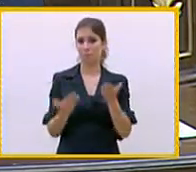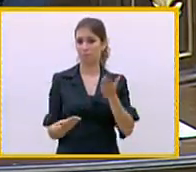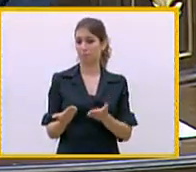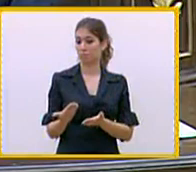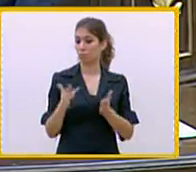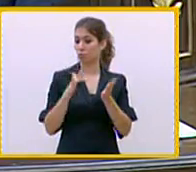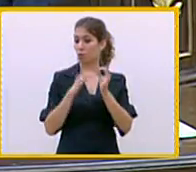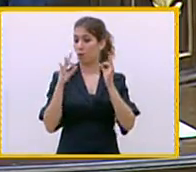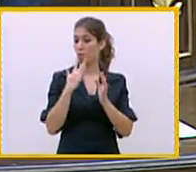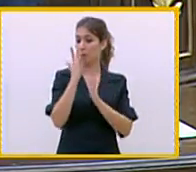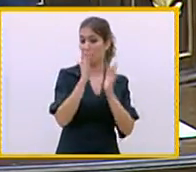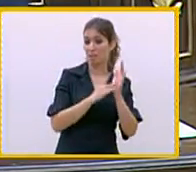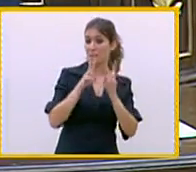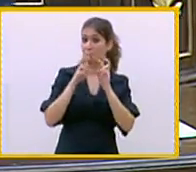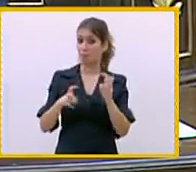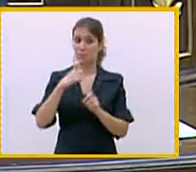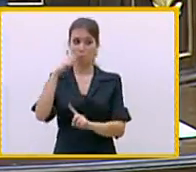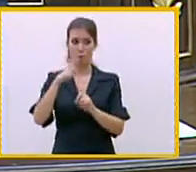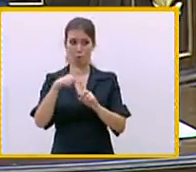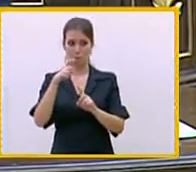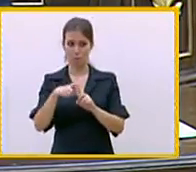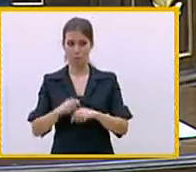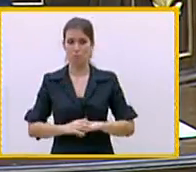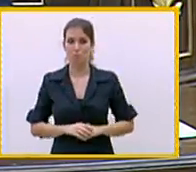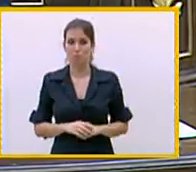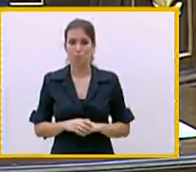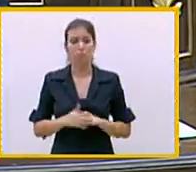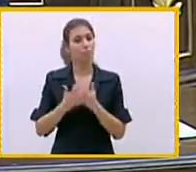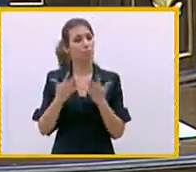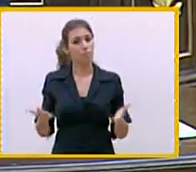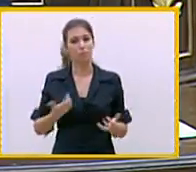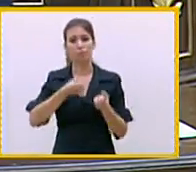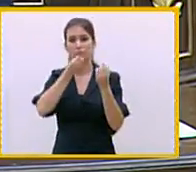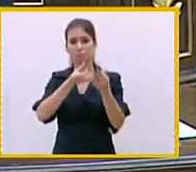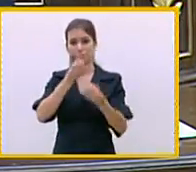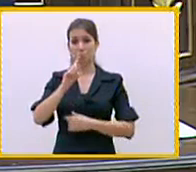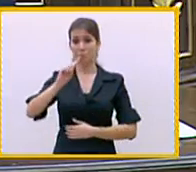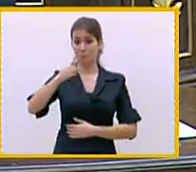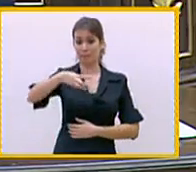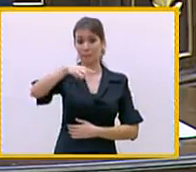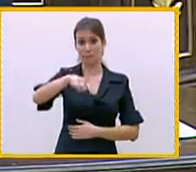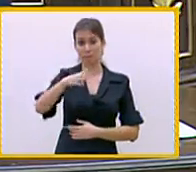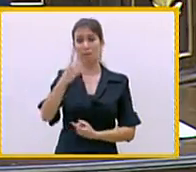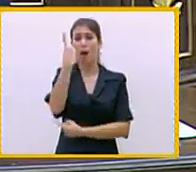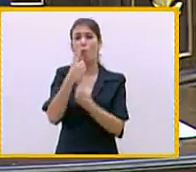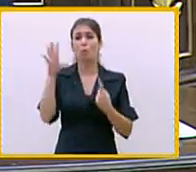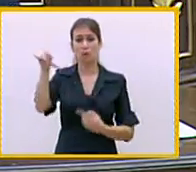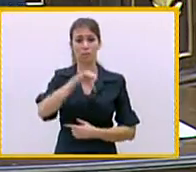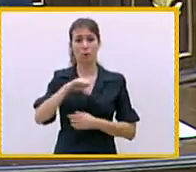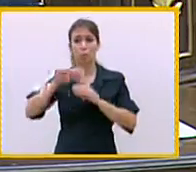abril. Sin embargo, la información del primer trimestre en algunas comunidades